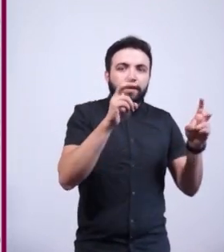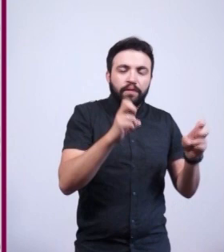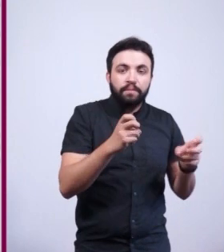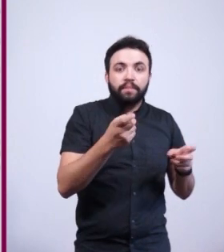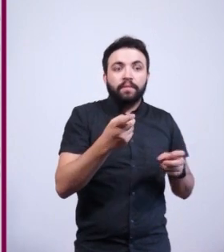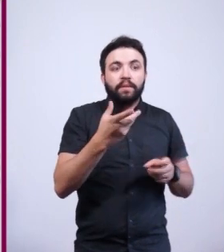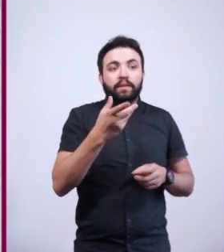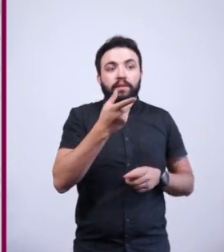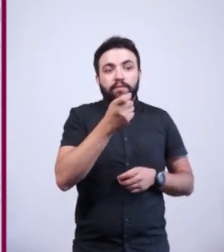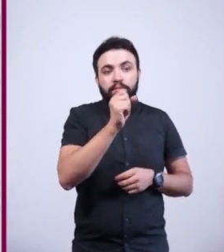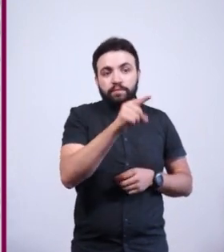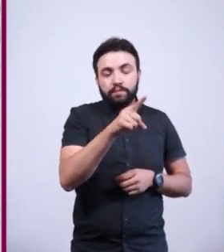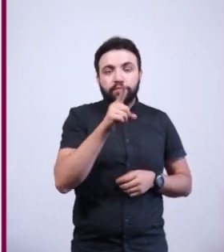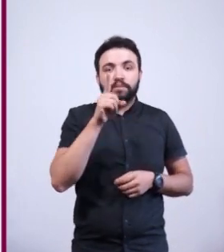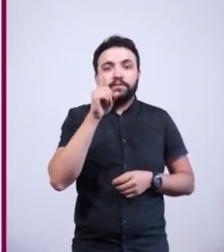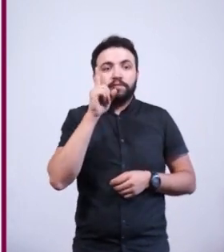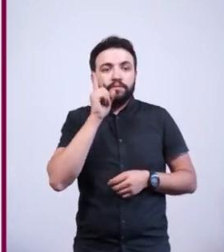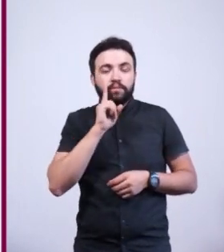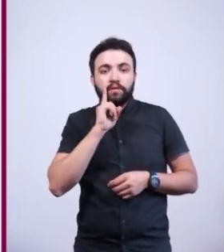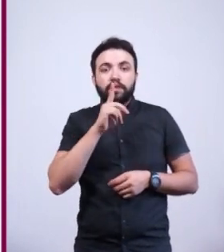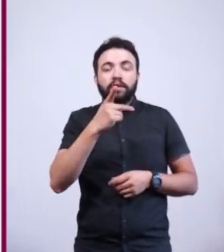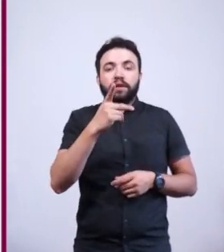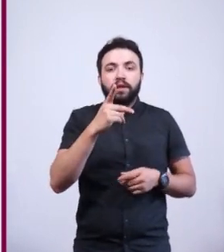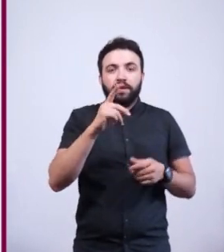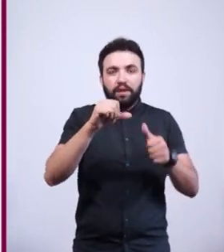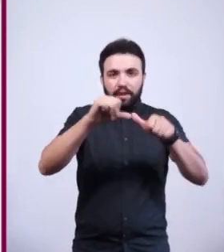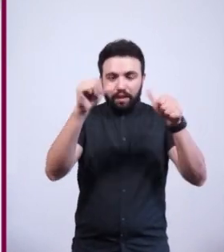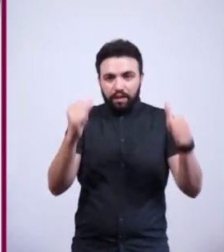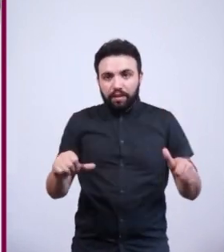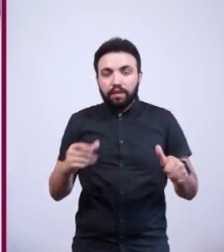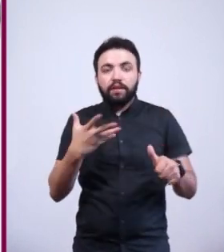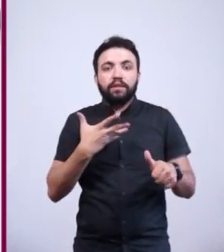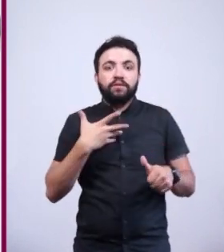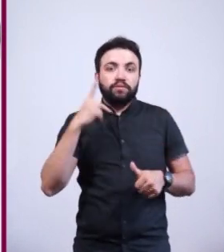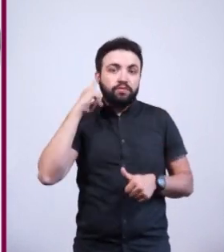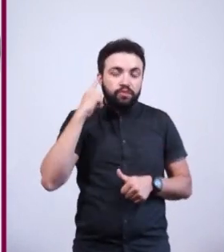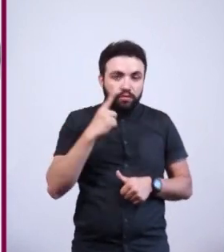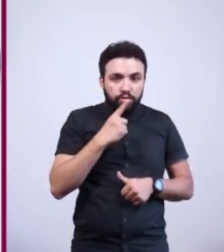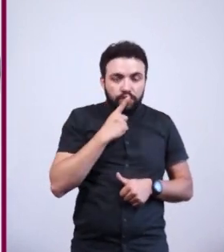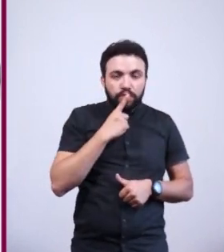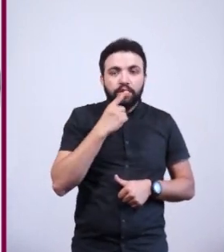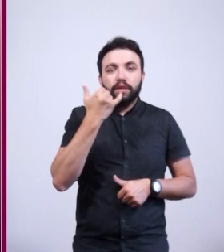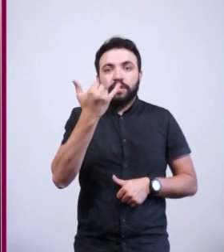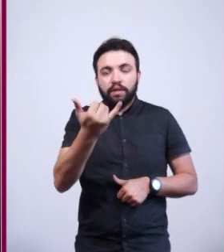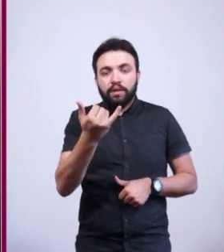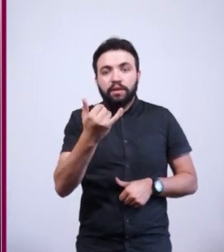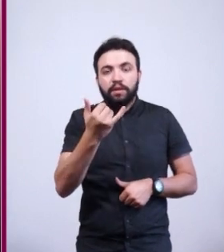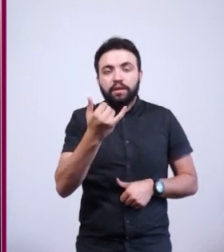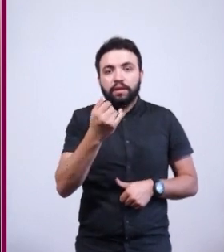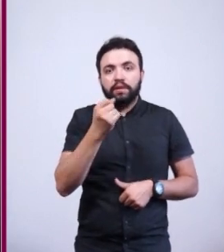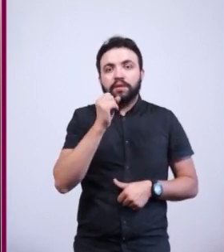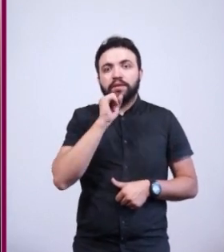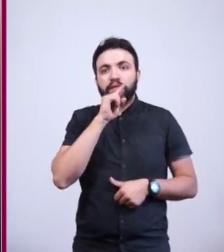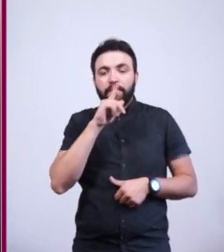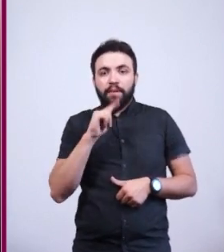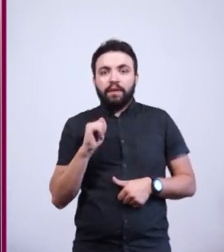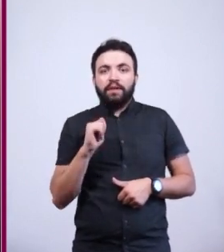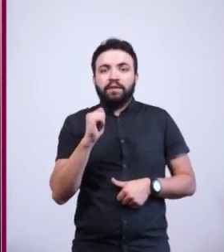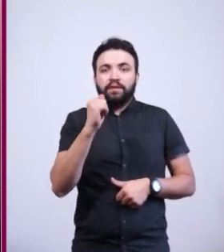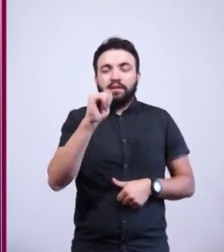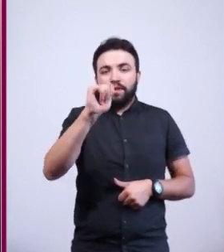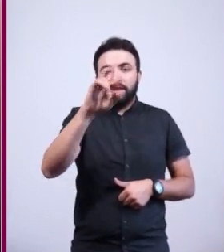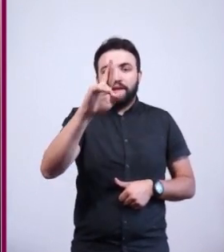sordomuda que habla a través del dibujo, entonces hicimos una conexión fuerte por esta manera de expresarnos. Y al final